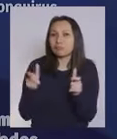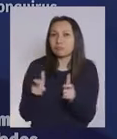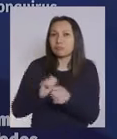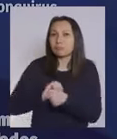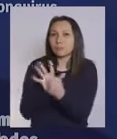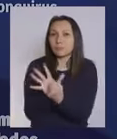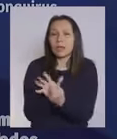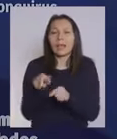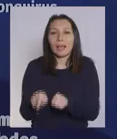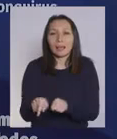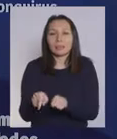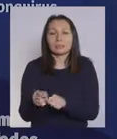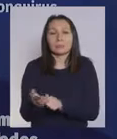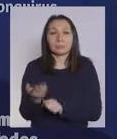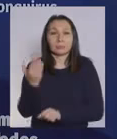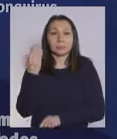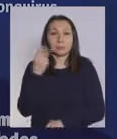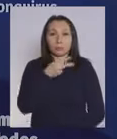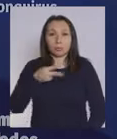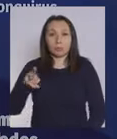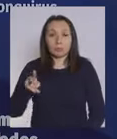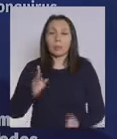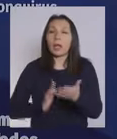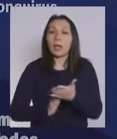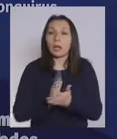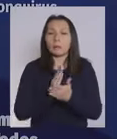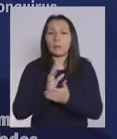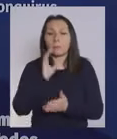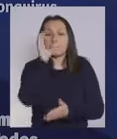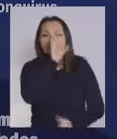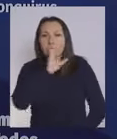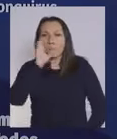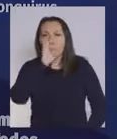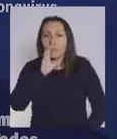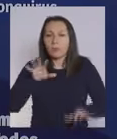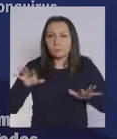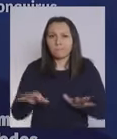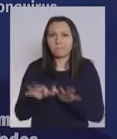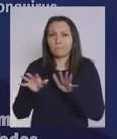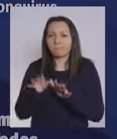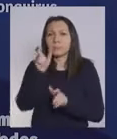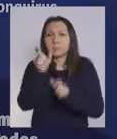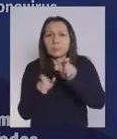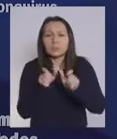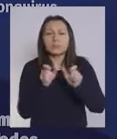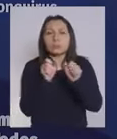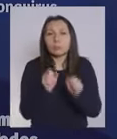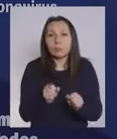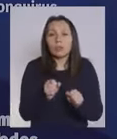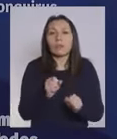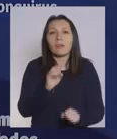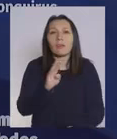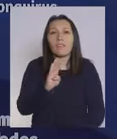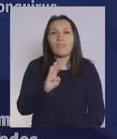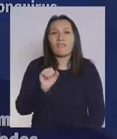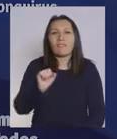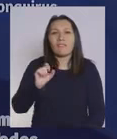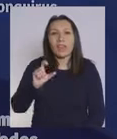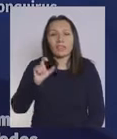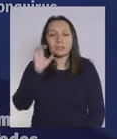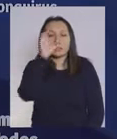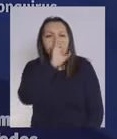Y desde hace 2 semanas hemos iniciado la búsqueda activa de casos, que hemos llamado BAC.